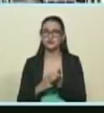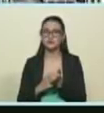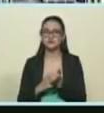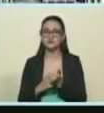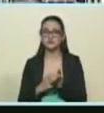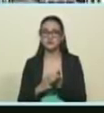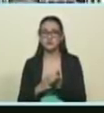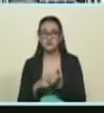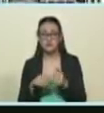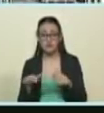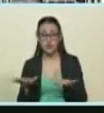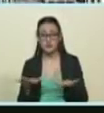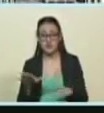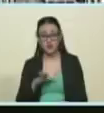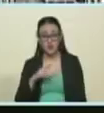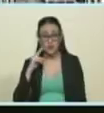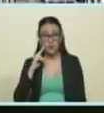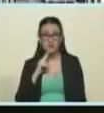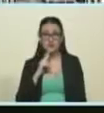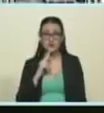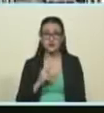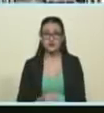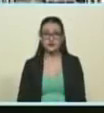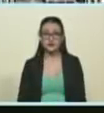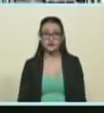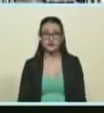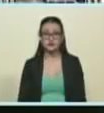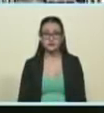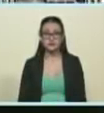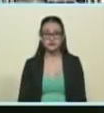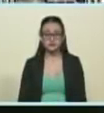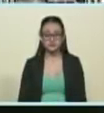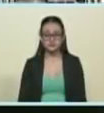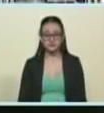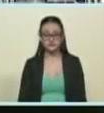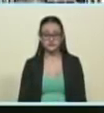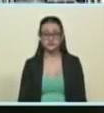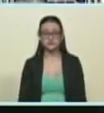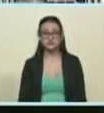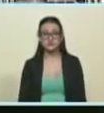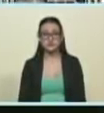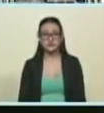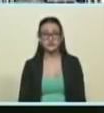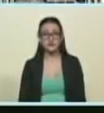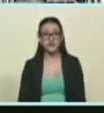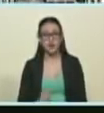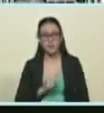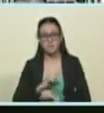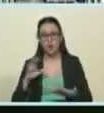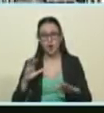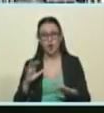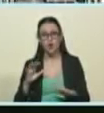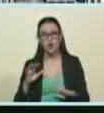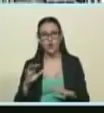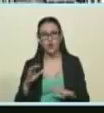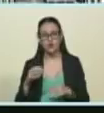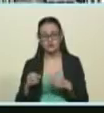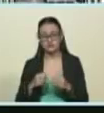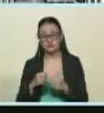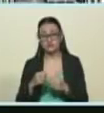de este movimiento bolivariano, la chispa de nacimiento, el Big Bang que nos hizo nacer.